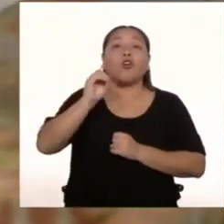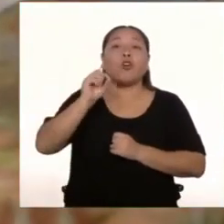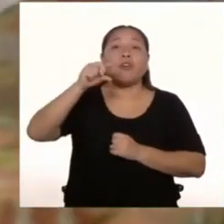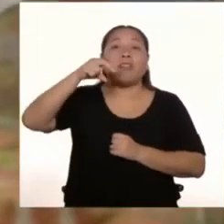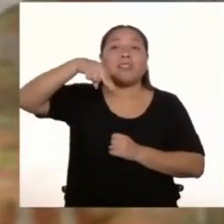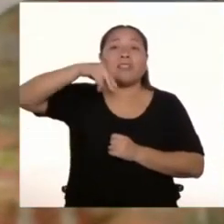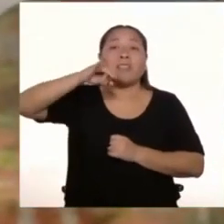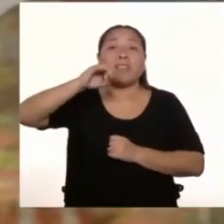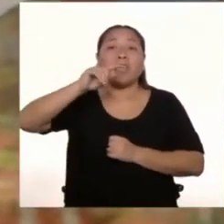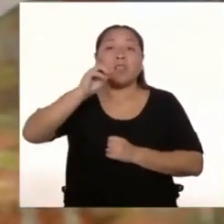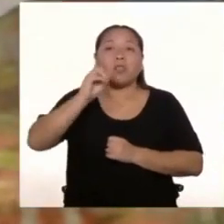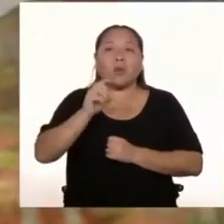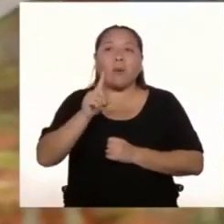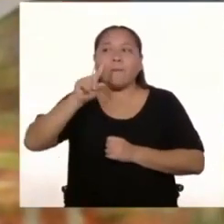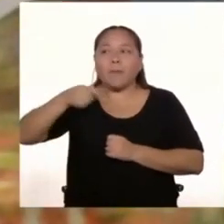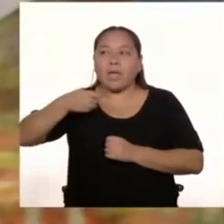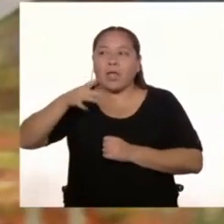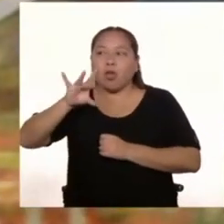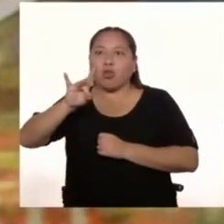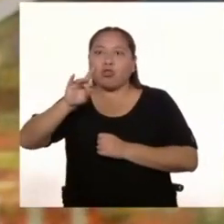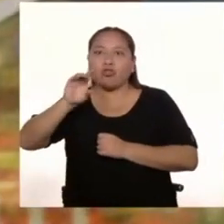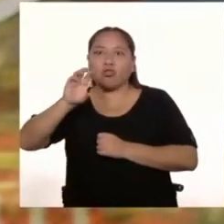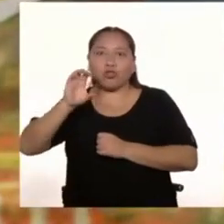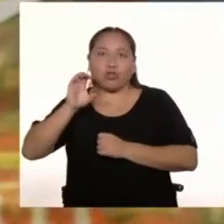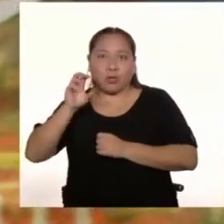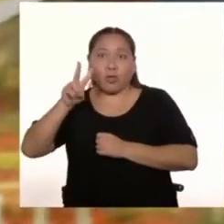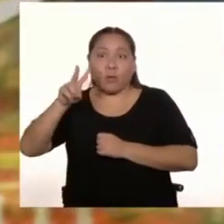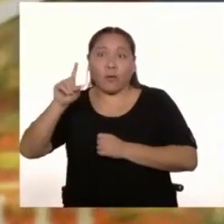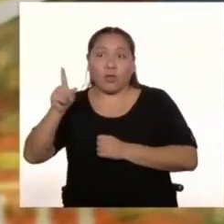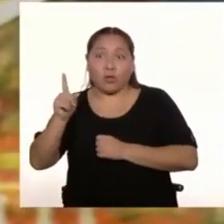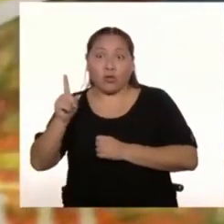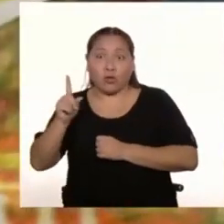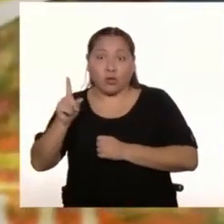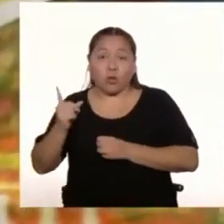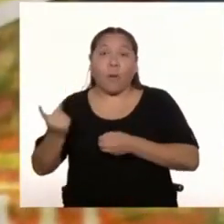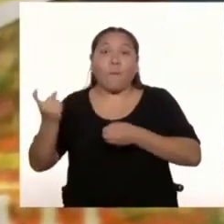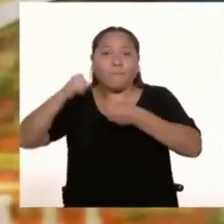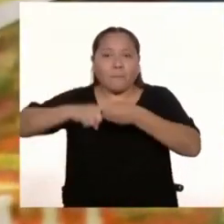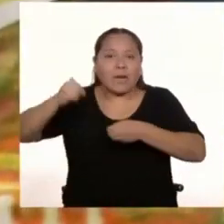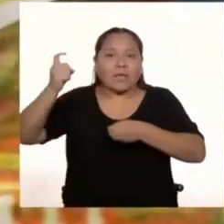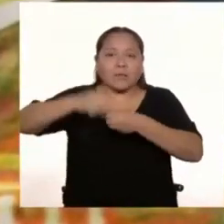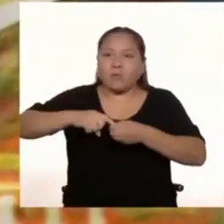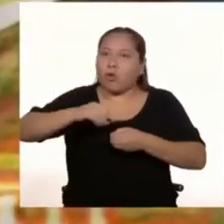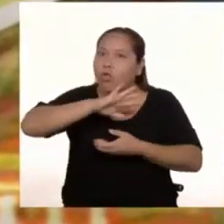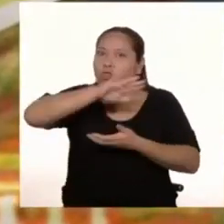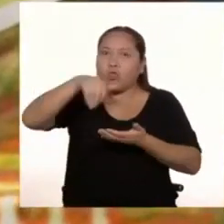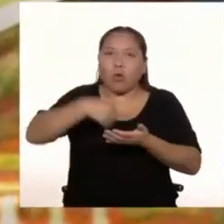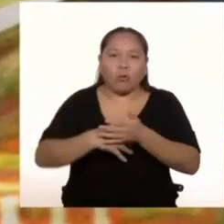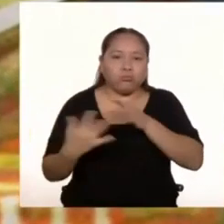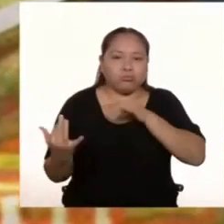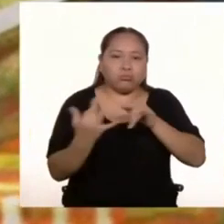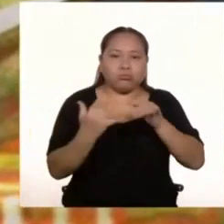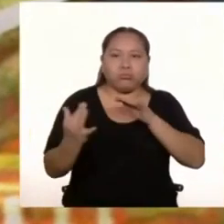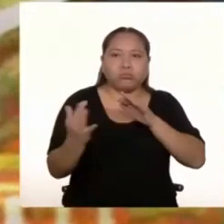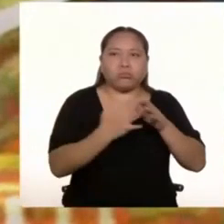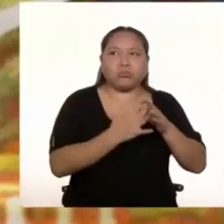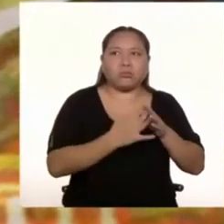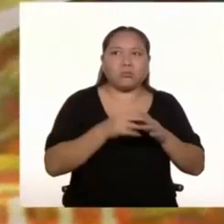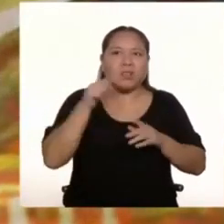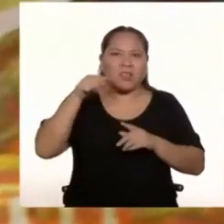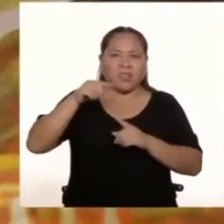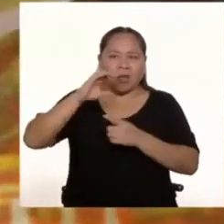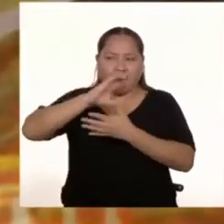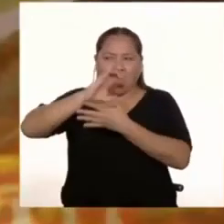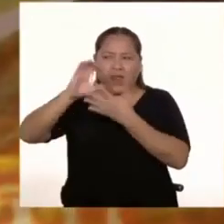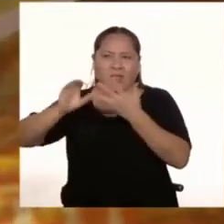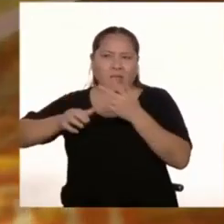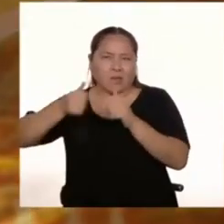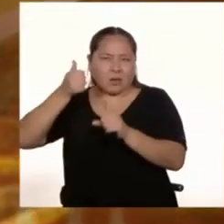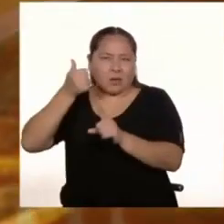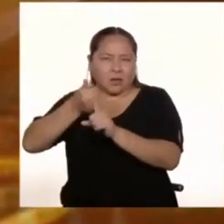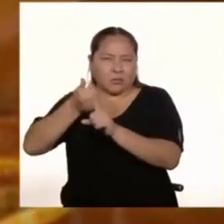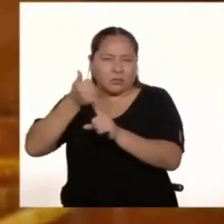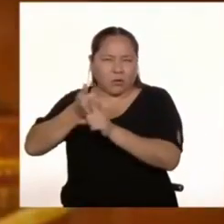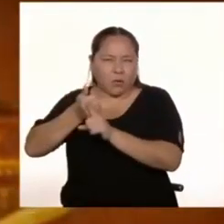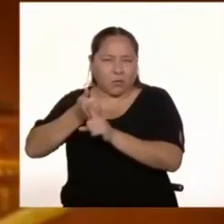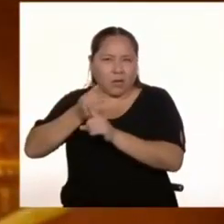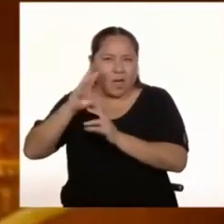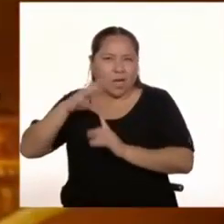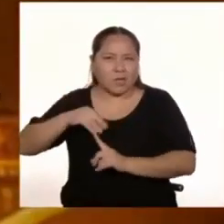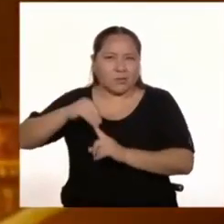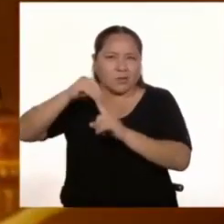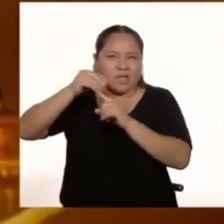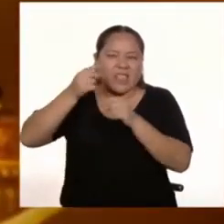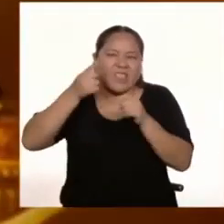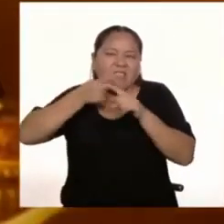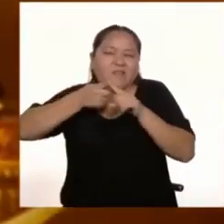él participó en todas las campañas y tiene una particularidad que lo distingue de sus pares contemporáneos.